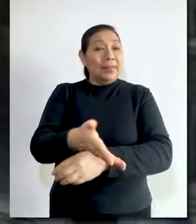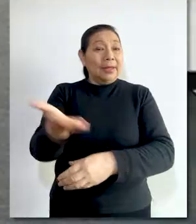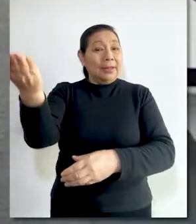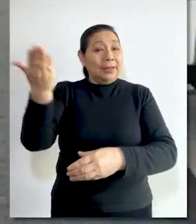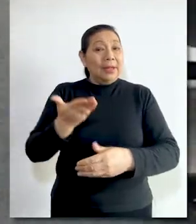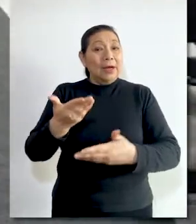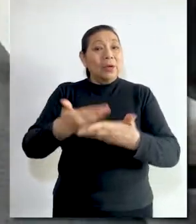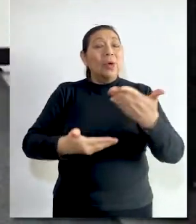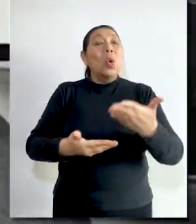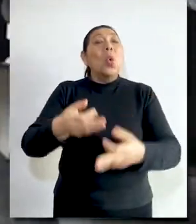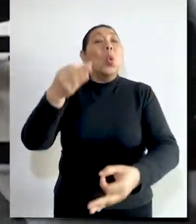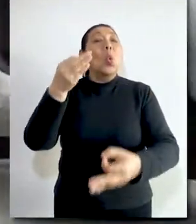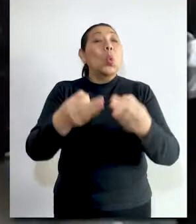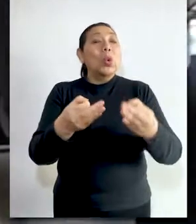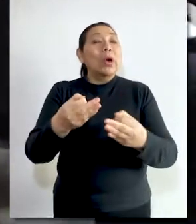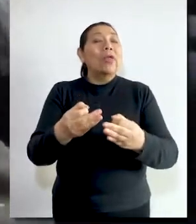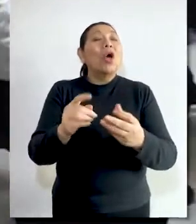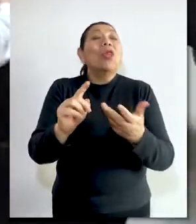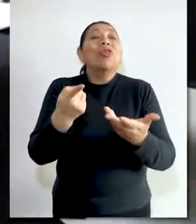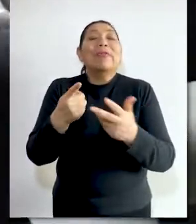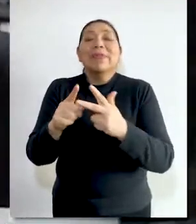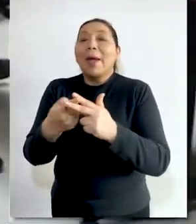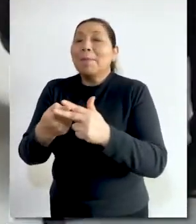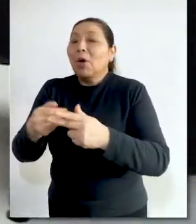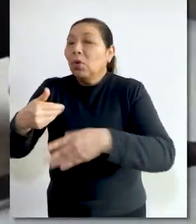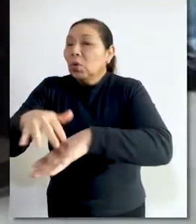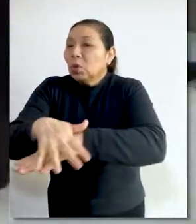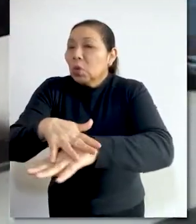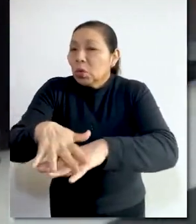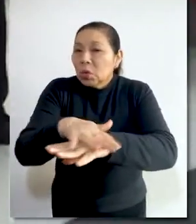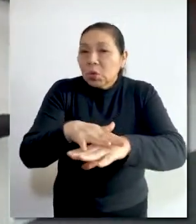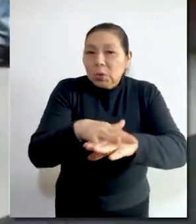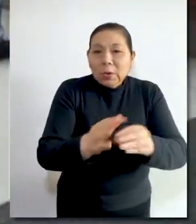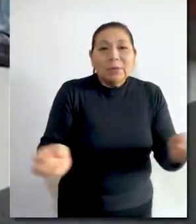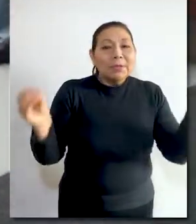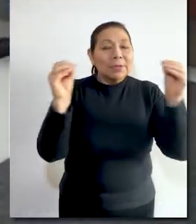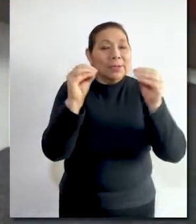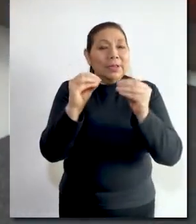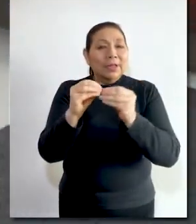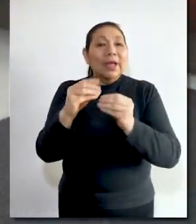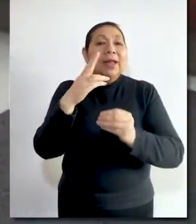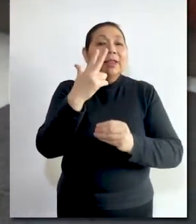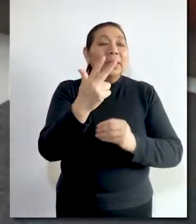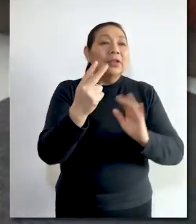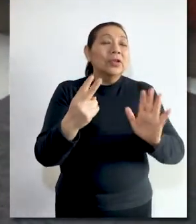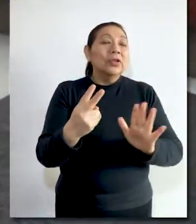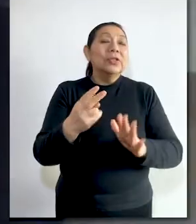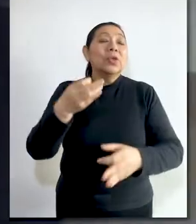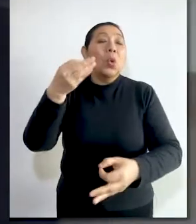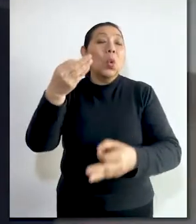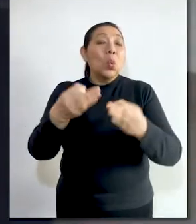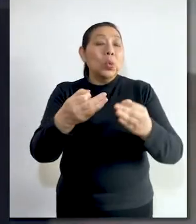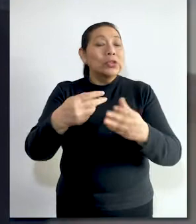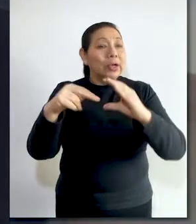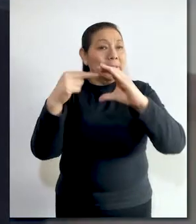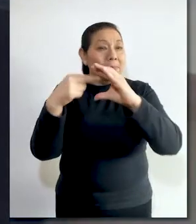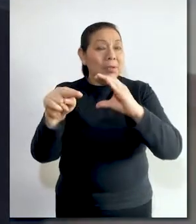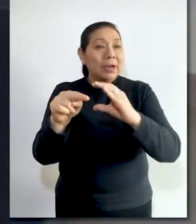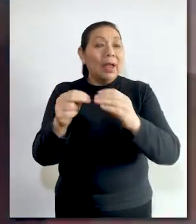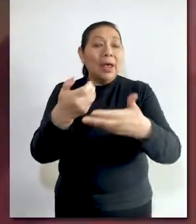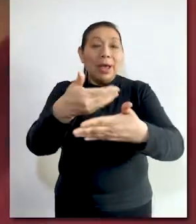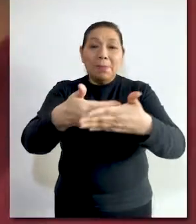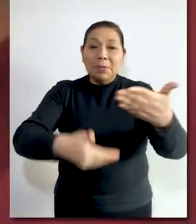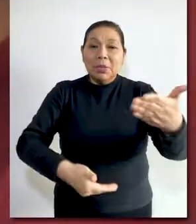ordene remitir el expediente al juzgado de origen para que proceda conforme lo dispone el fundamento 37 de la sentencia emitida